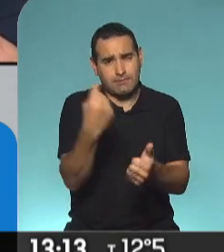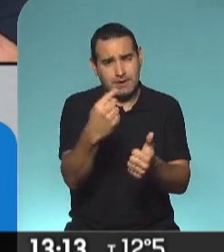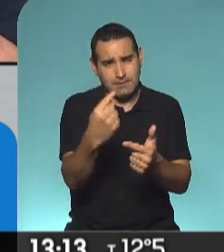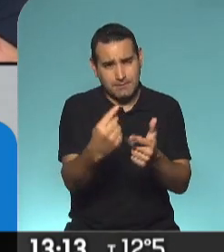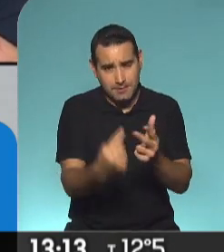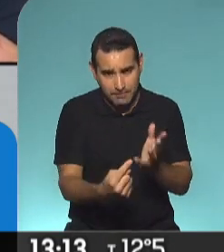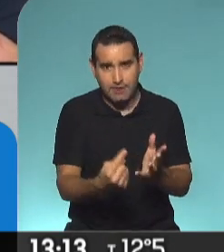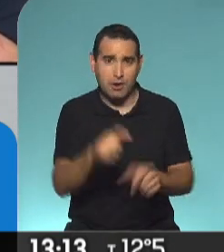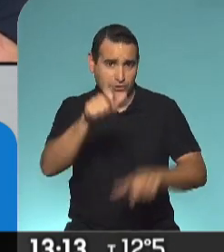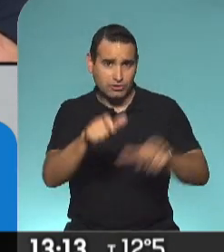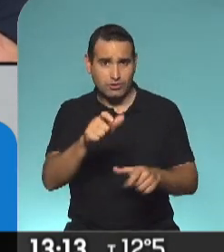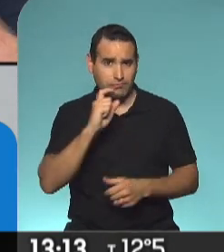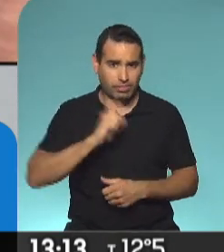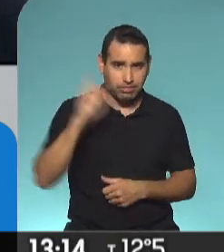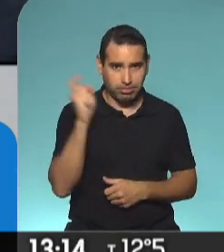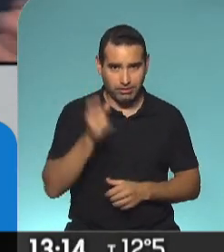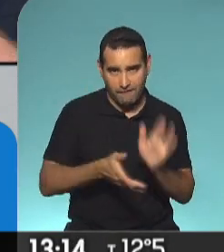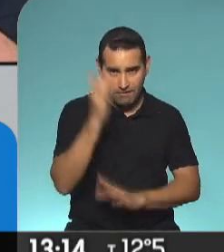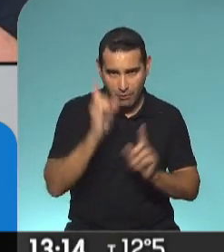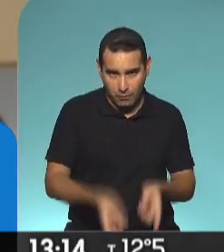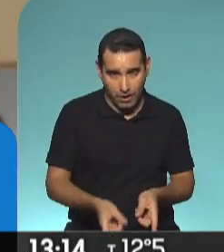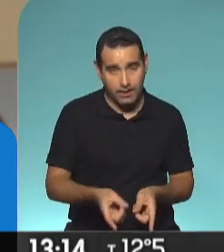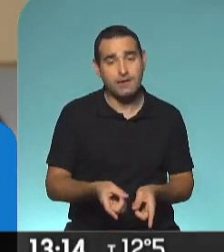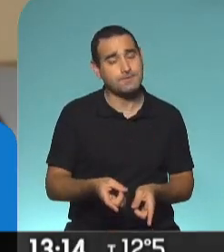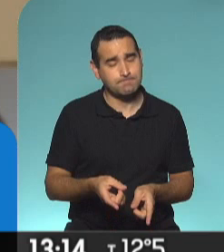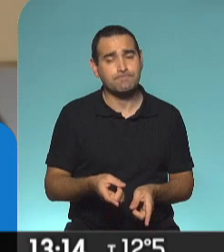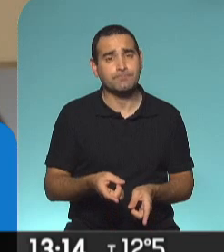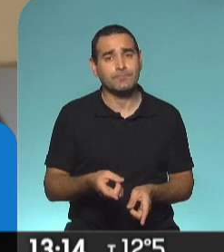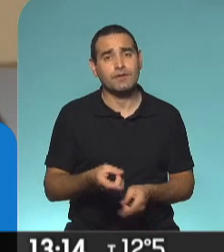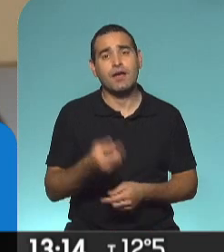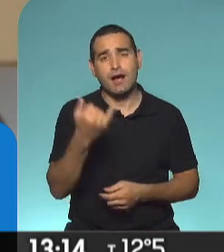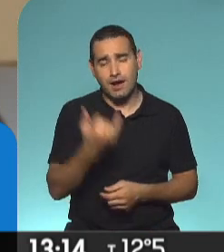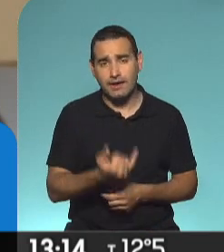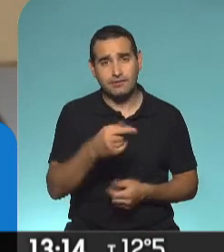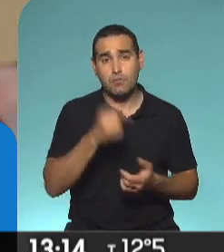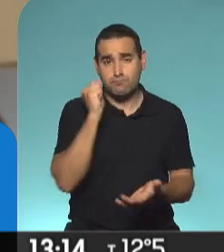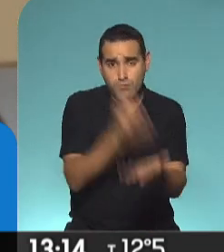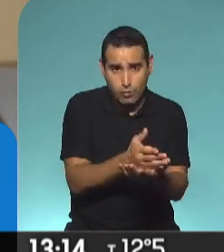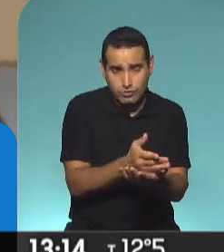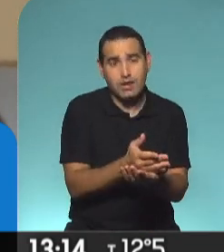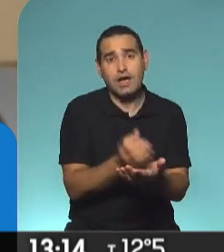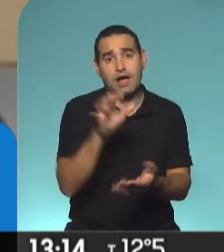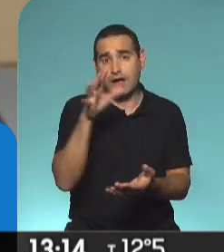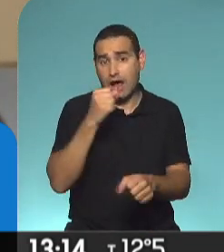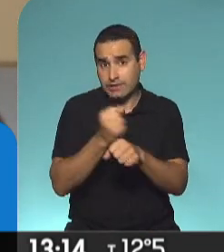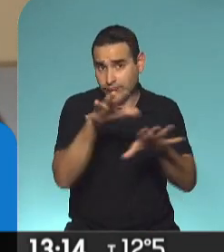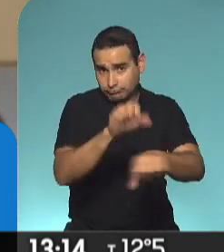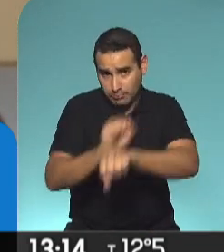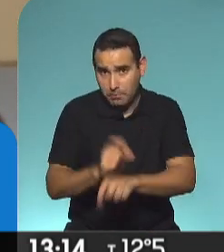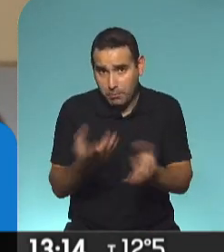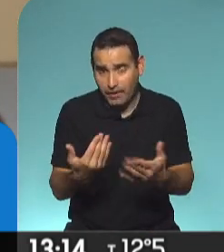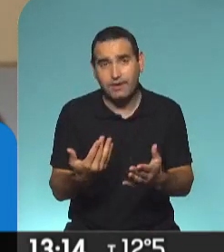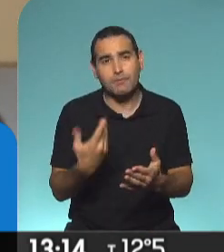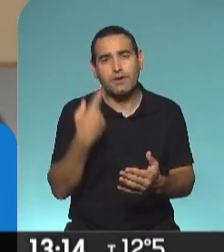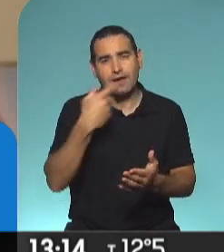para aquellos que violen la cuarentena o el elemento preventivo hay desde multas hasta de detención por supuesto en todos los